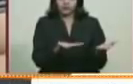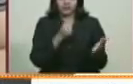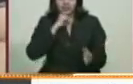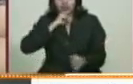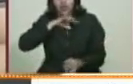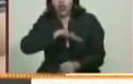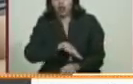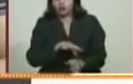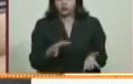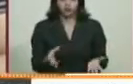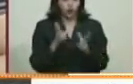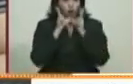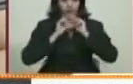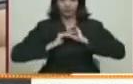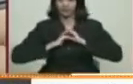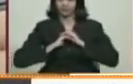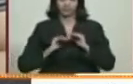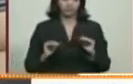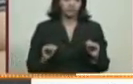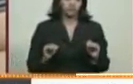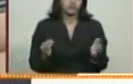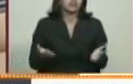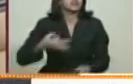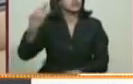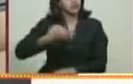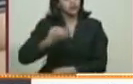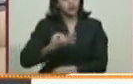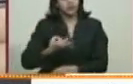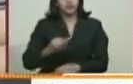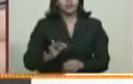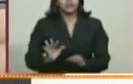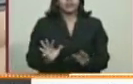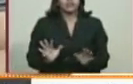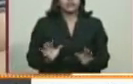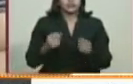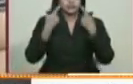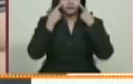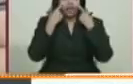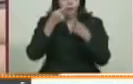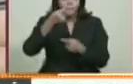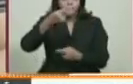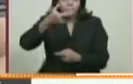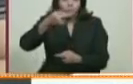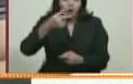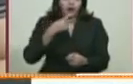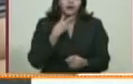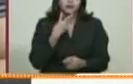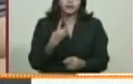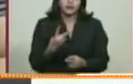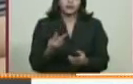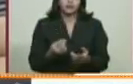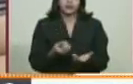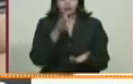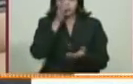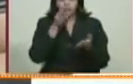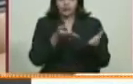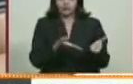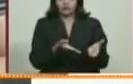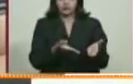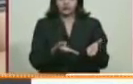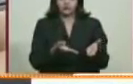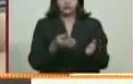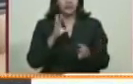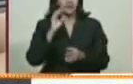asquerosas, repugnantes, que sinceramente, fíjate tú las pocas voces que han hecho bullying de eso. Me hablaste